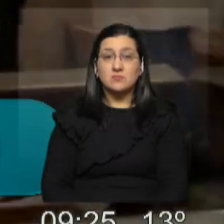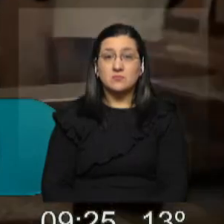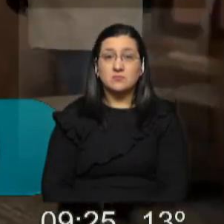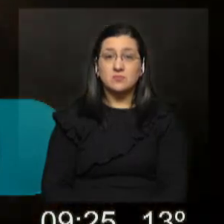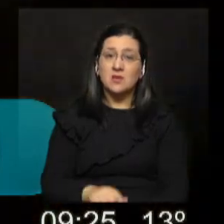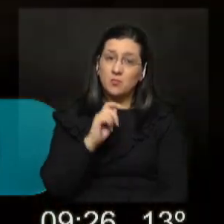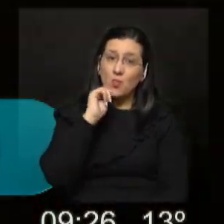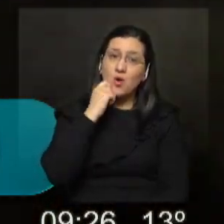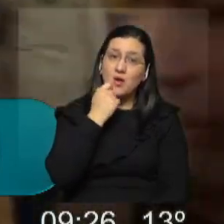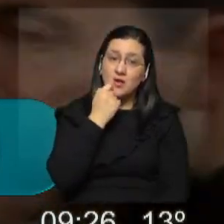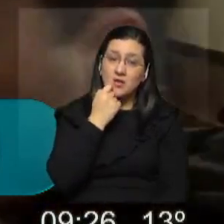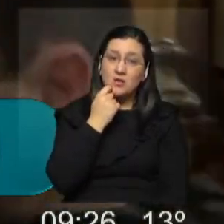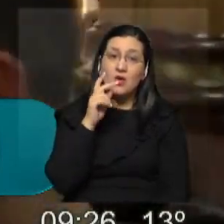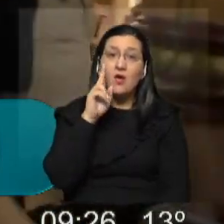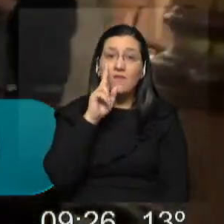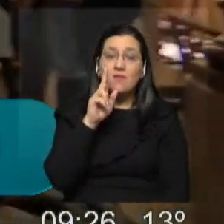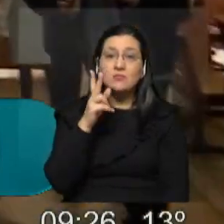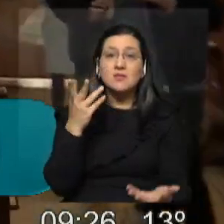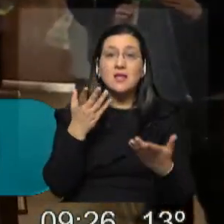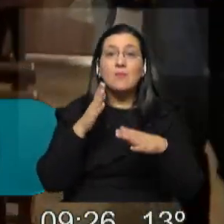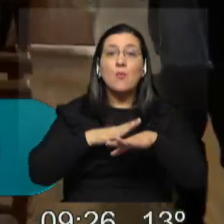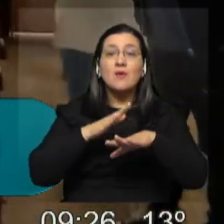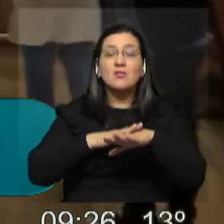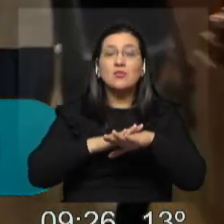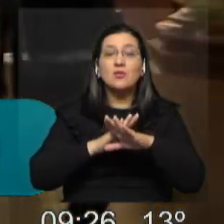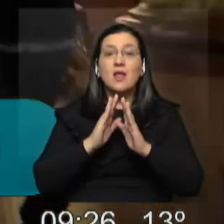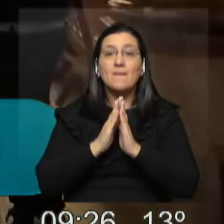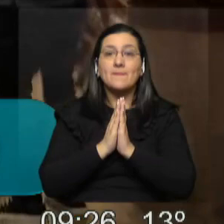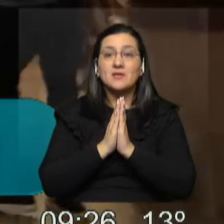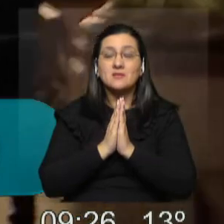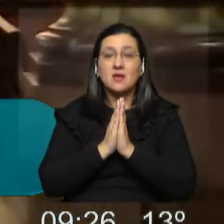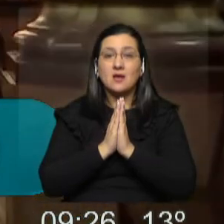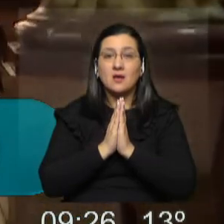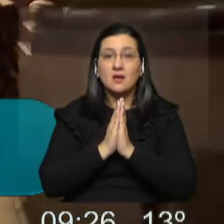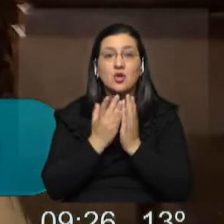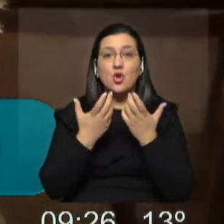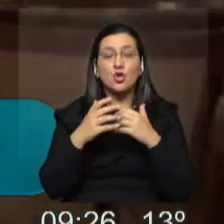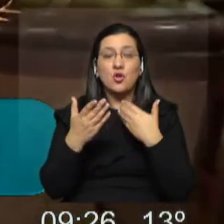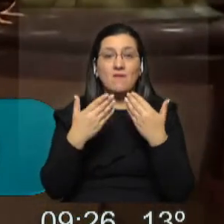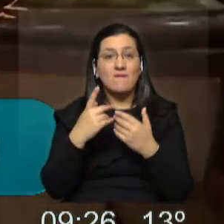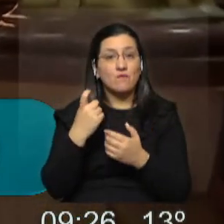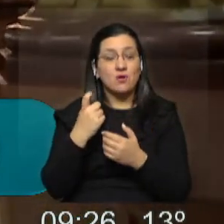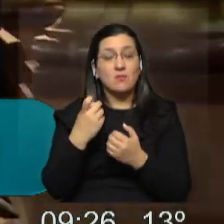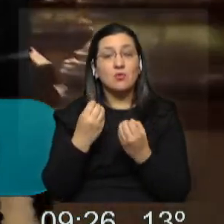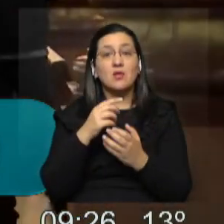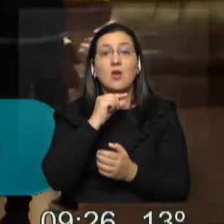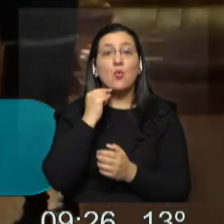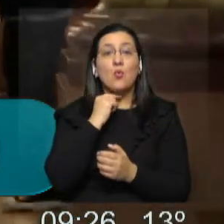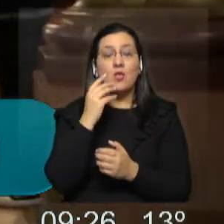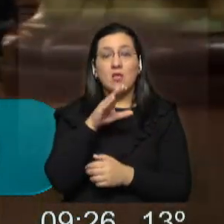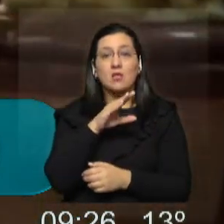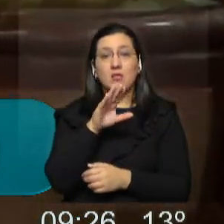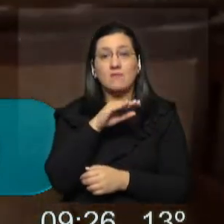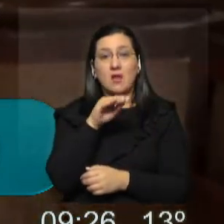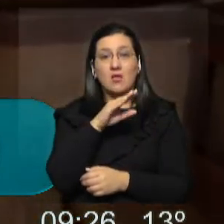Y mirá, ahí está. Vemos que está la misa. Ah. Está la misa, Fito, en este momento, ¿viste? No quiero hablar fuerte porque está el cura. Yo